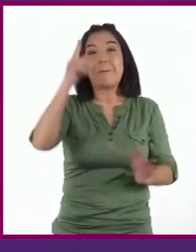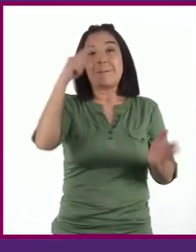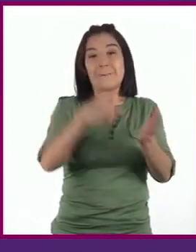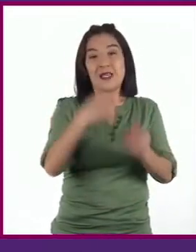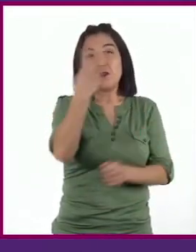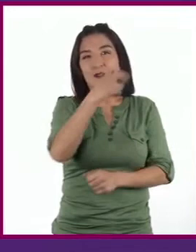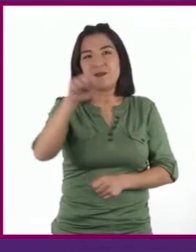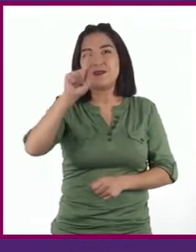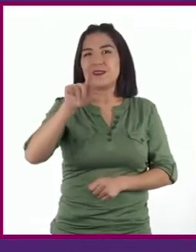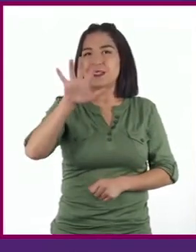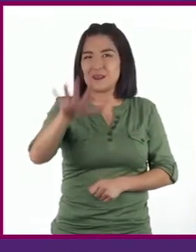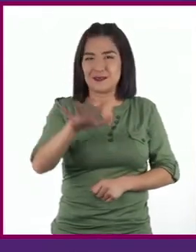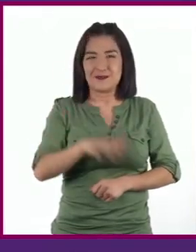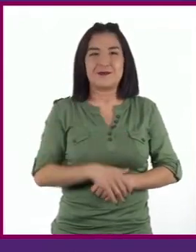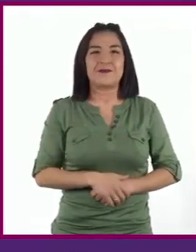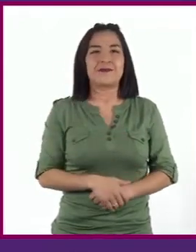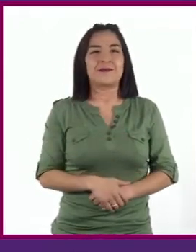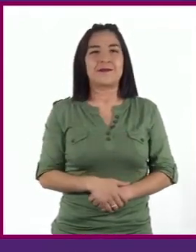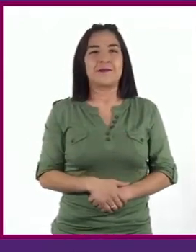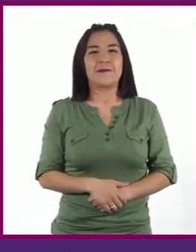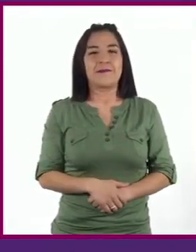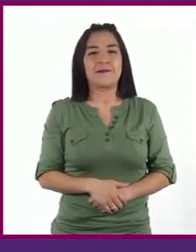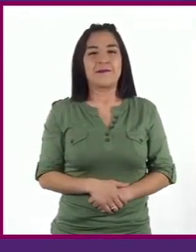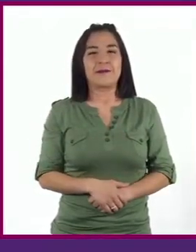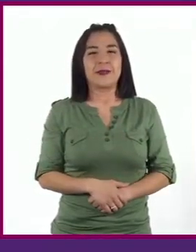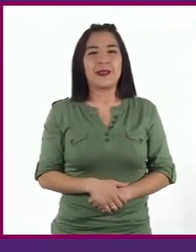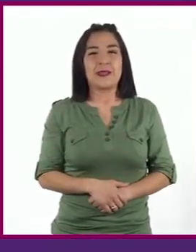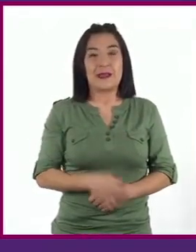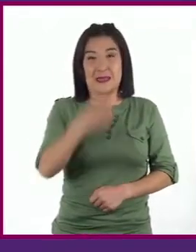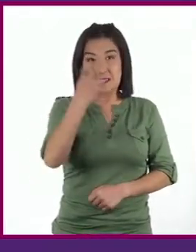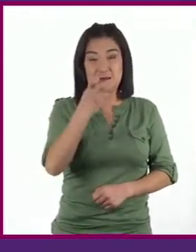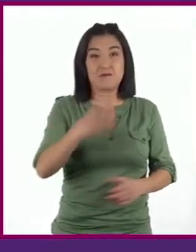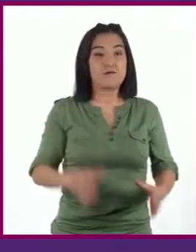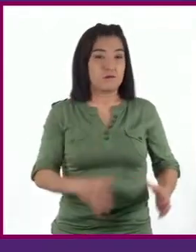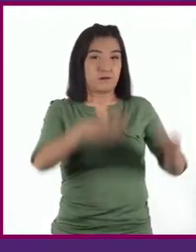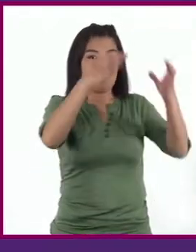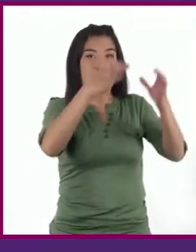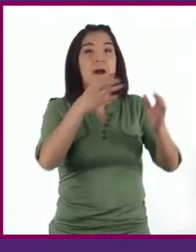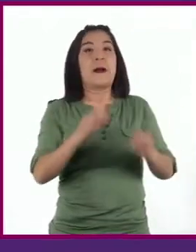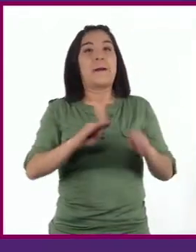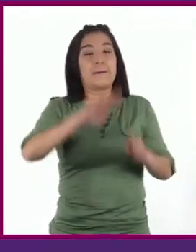de 1275. Esta torre mide